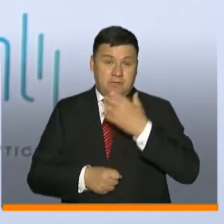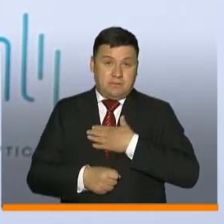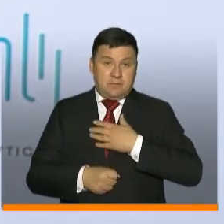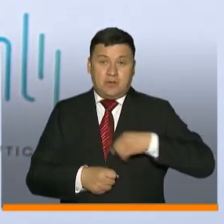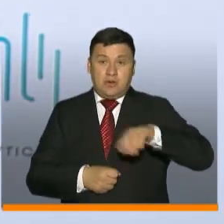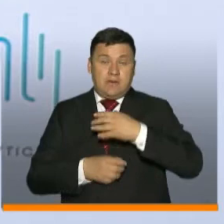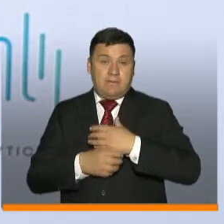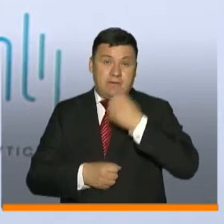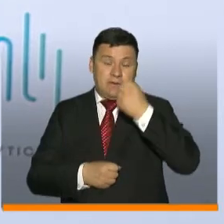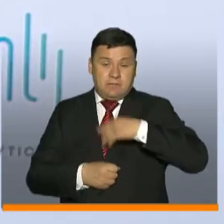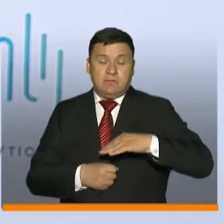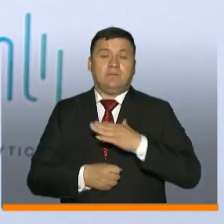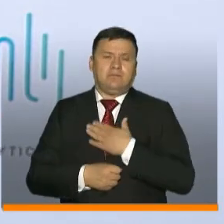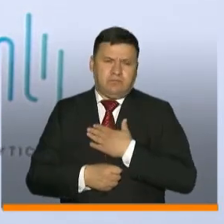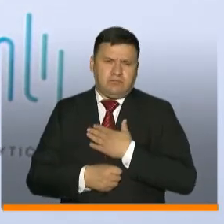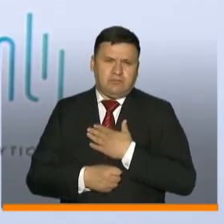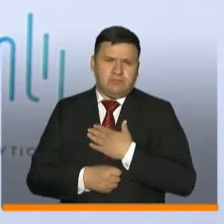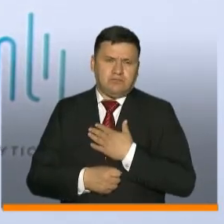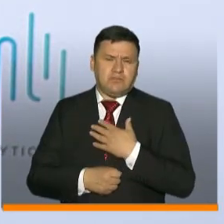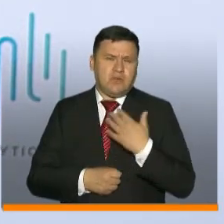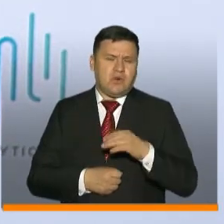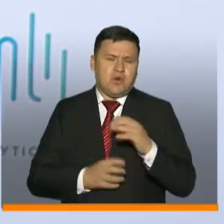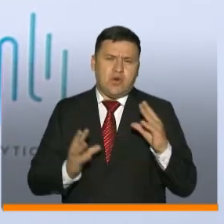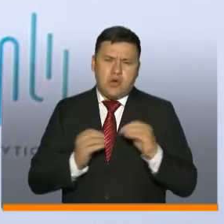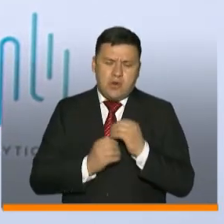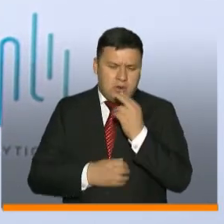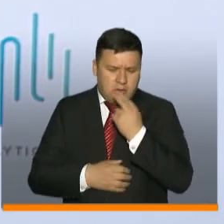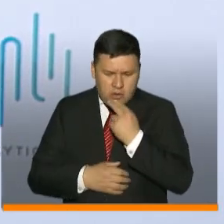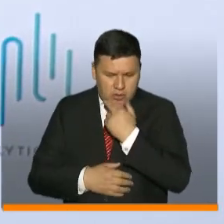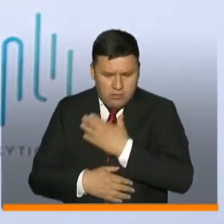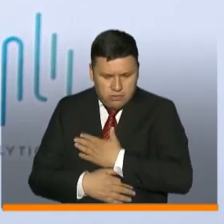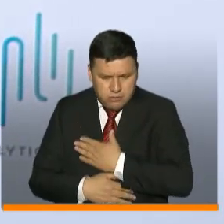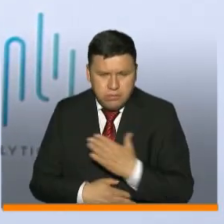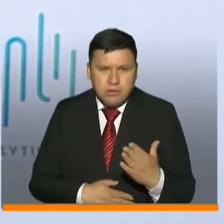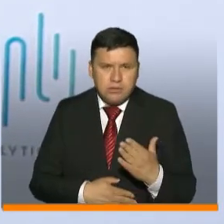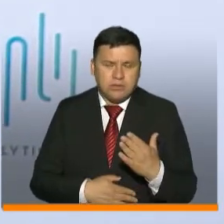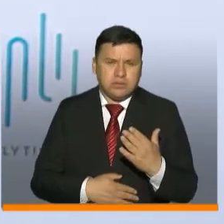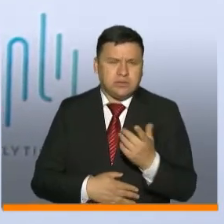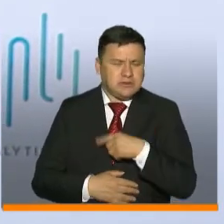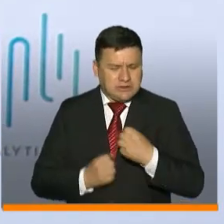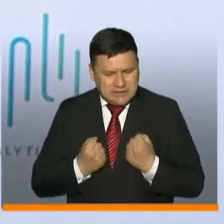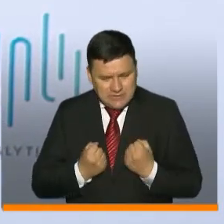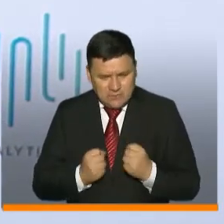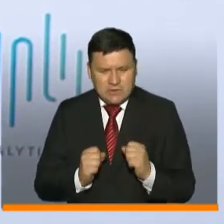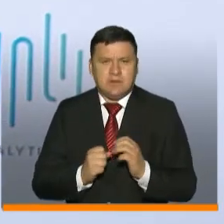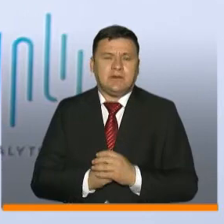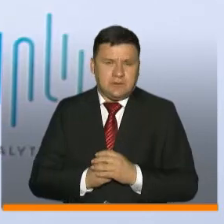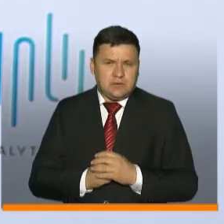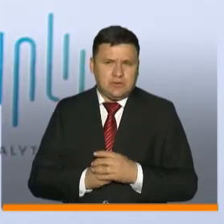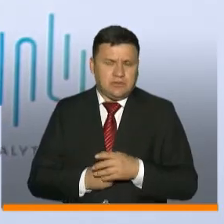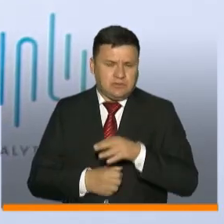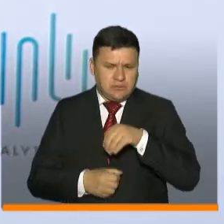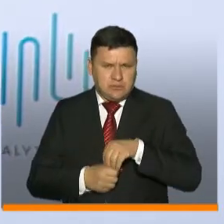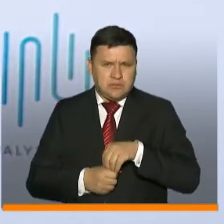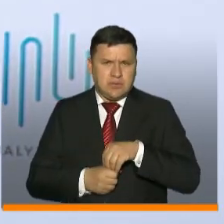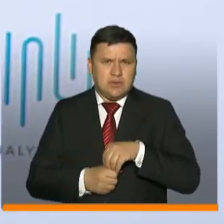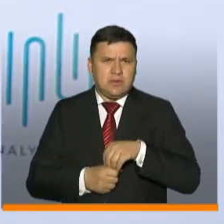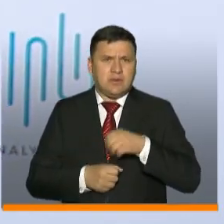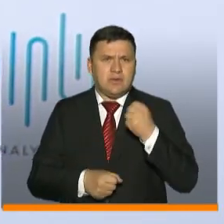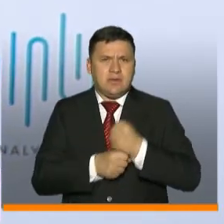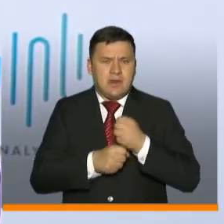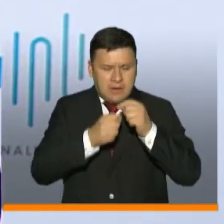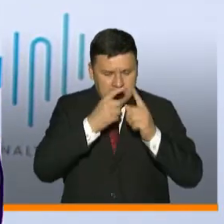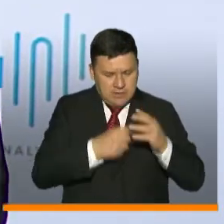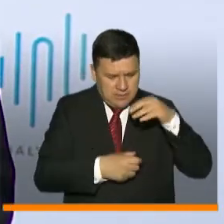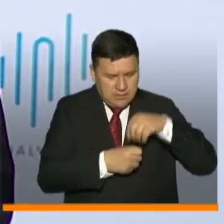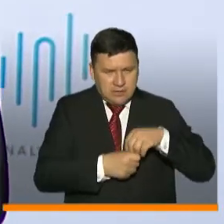la Federación es de total complacencia ese gran esfuerzo que han hecho tanto sus